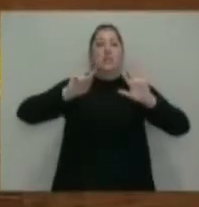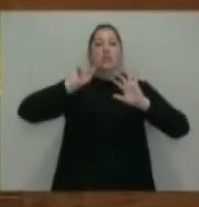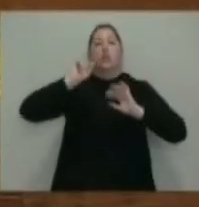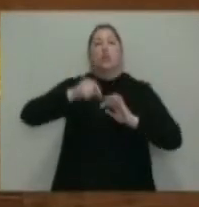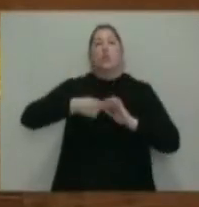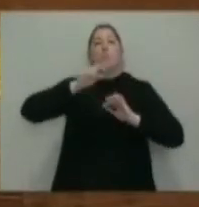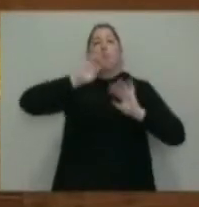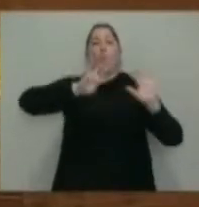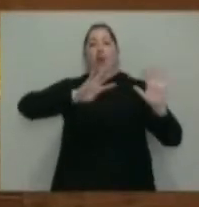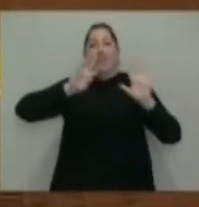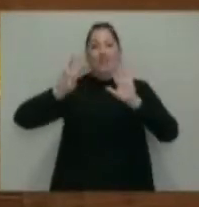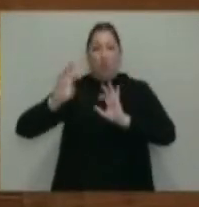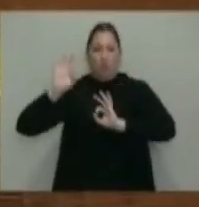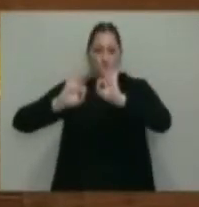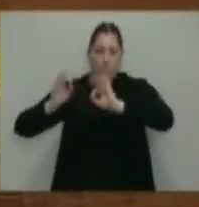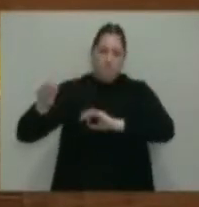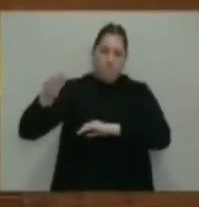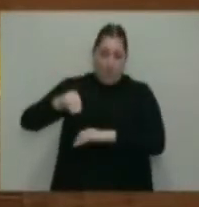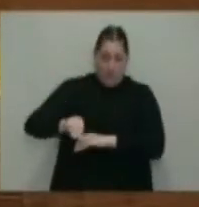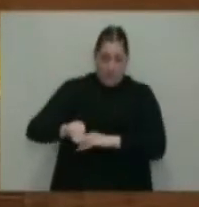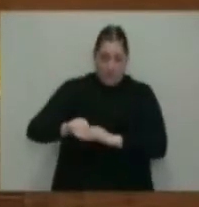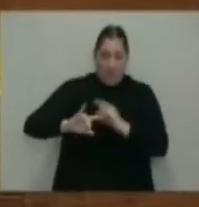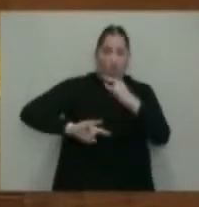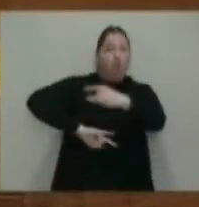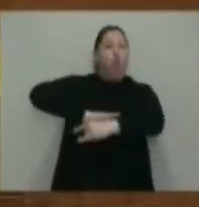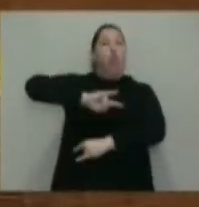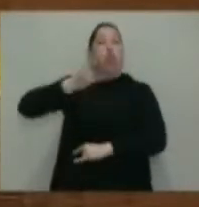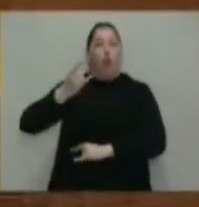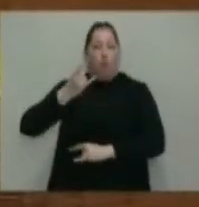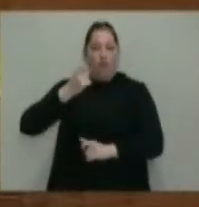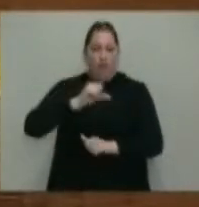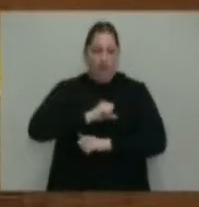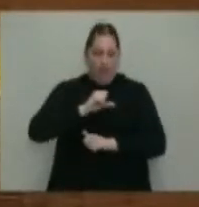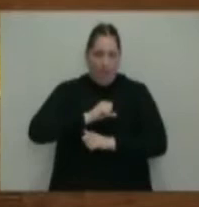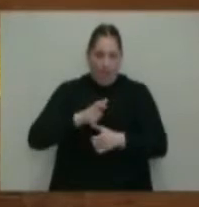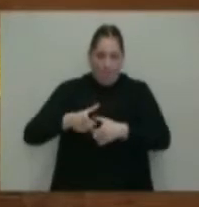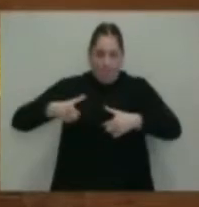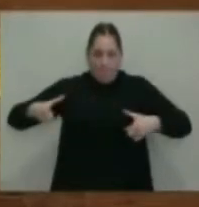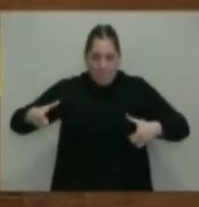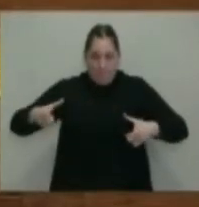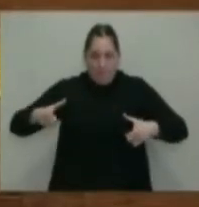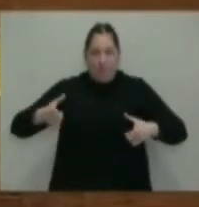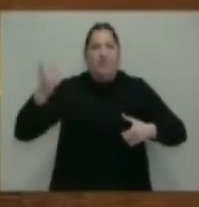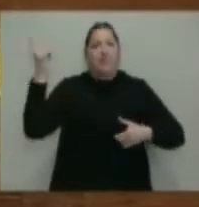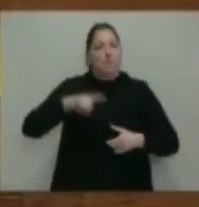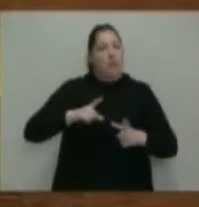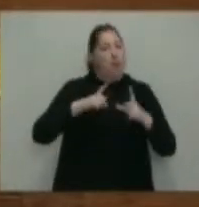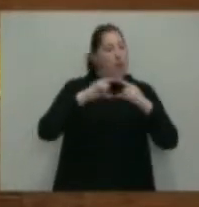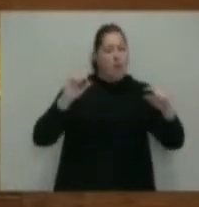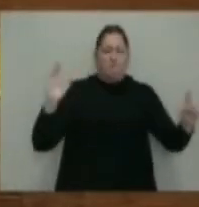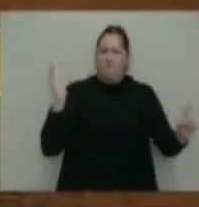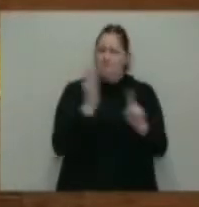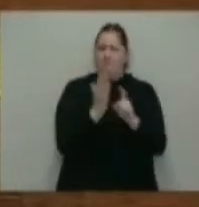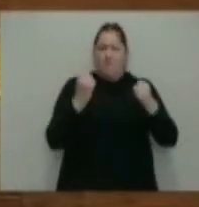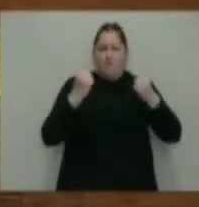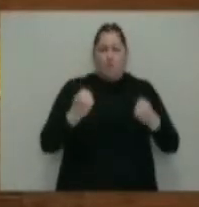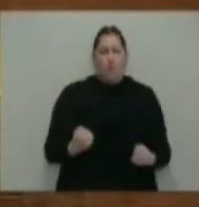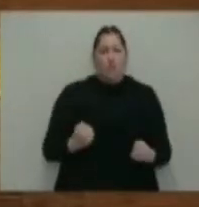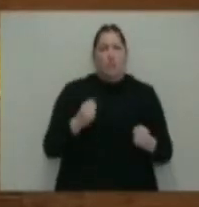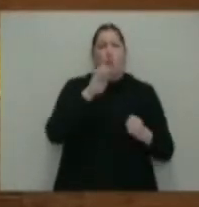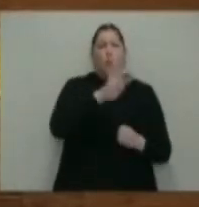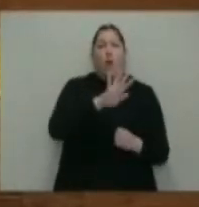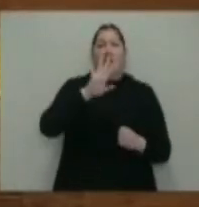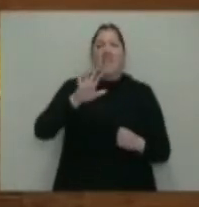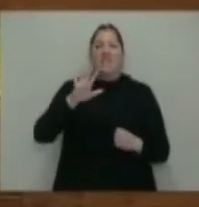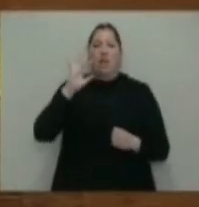tasa de desempleo. Y si algo nos parece especialmente dramático en Asturias es que más de 45.000